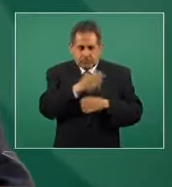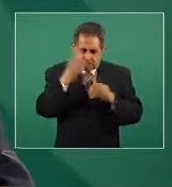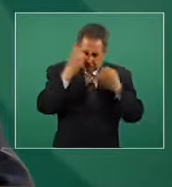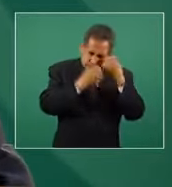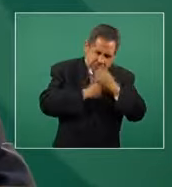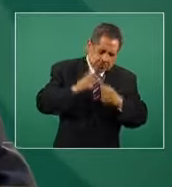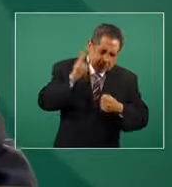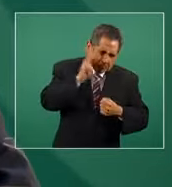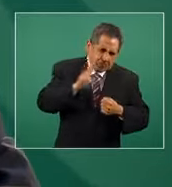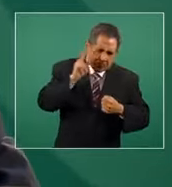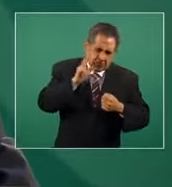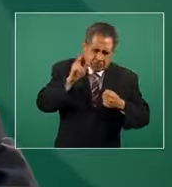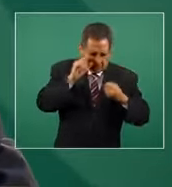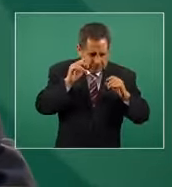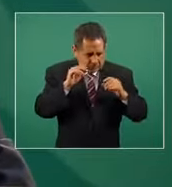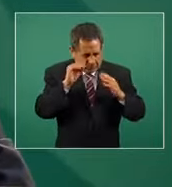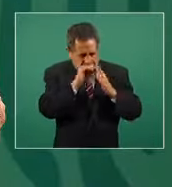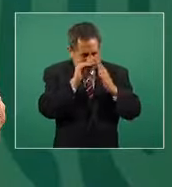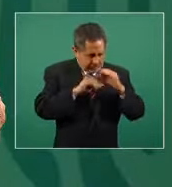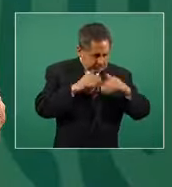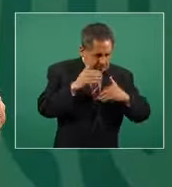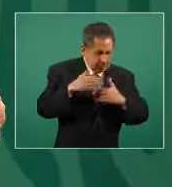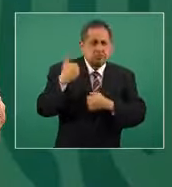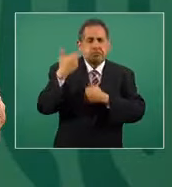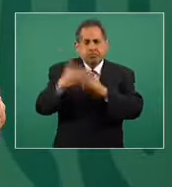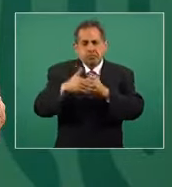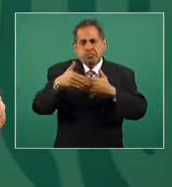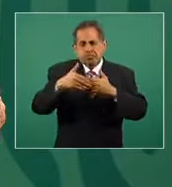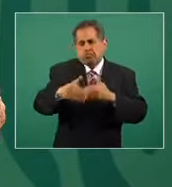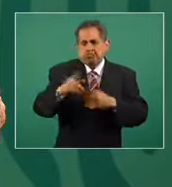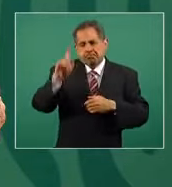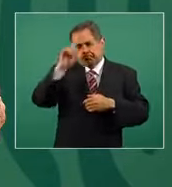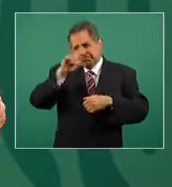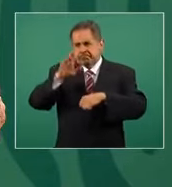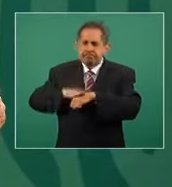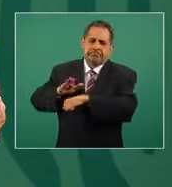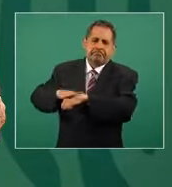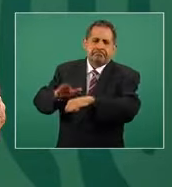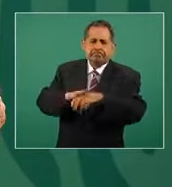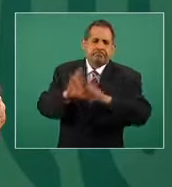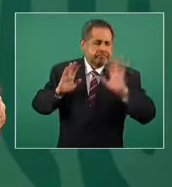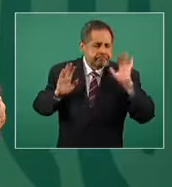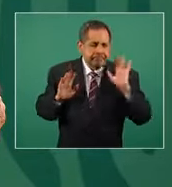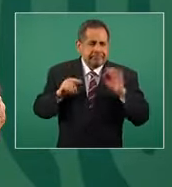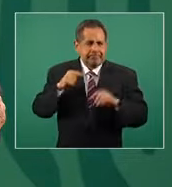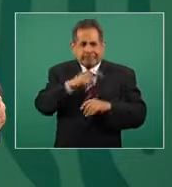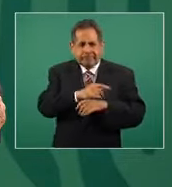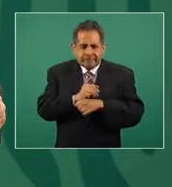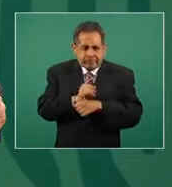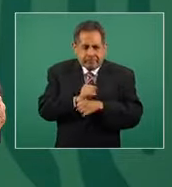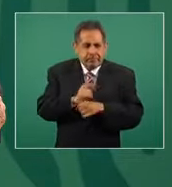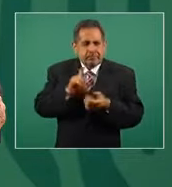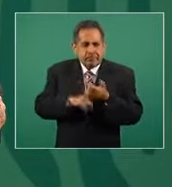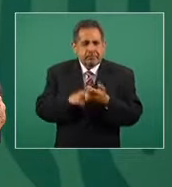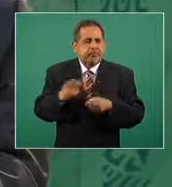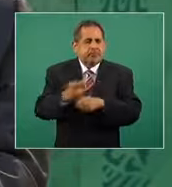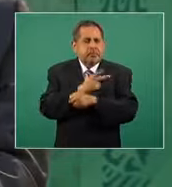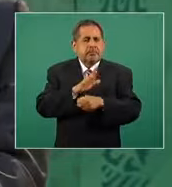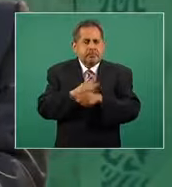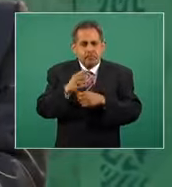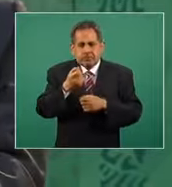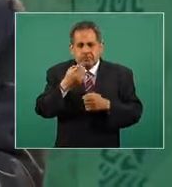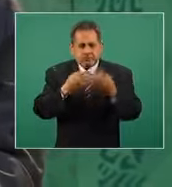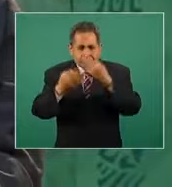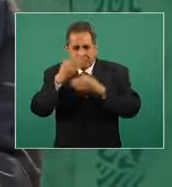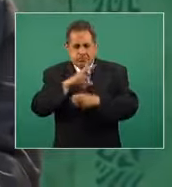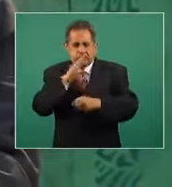para luego ya hacer las recomendaciones de la aplicación del tratamiento de